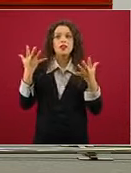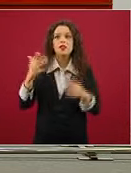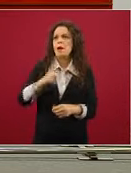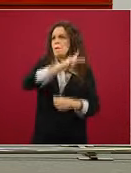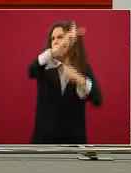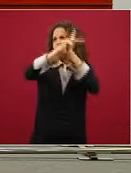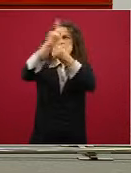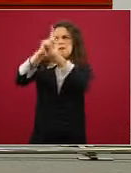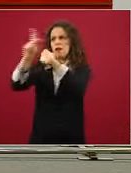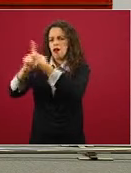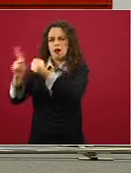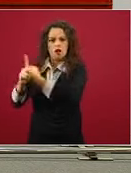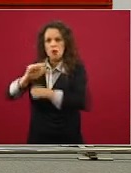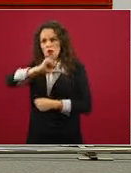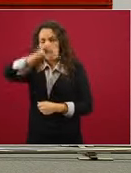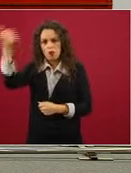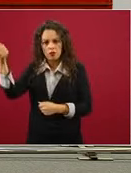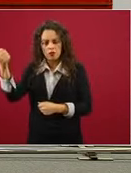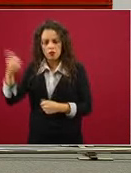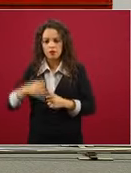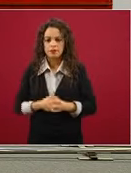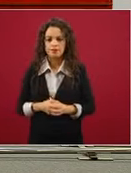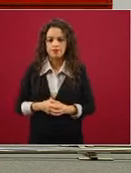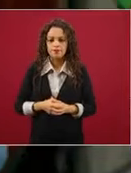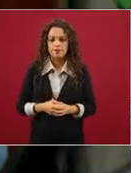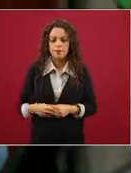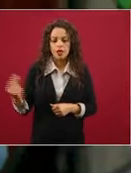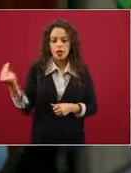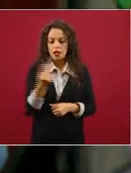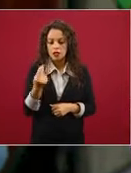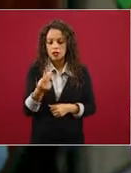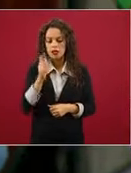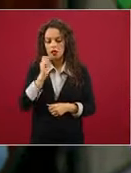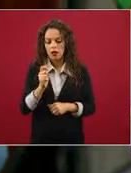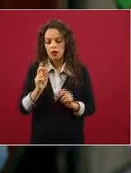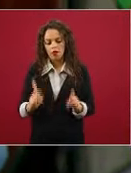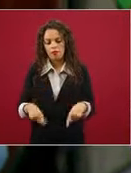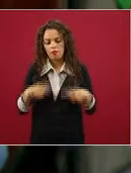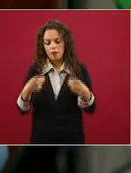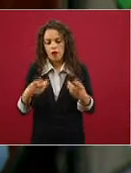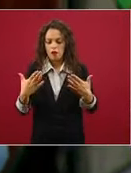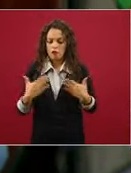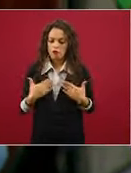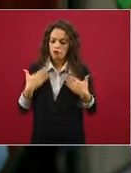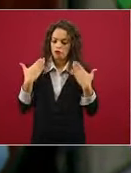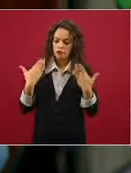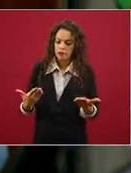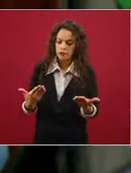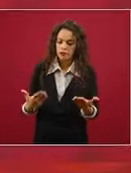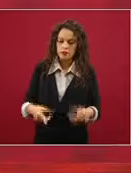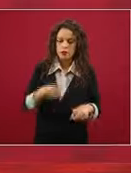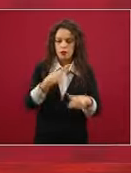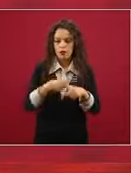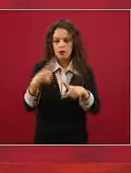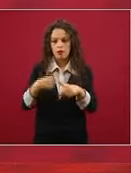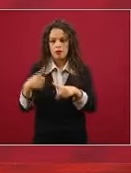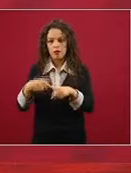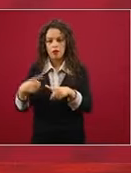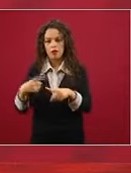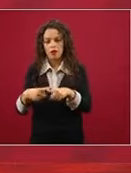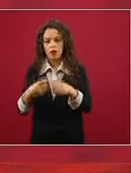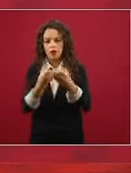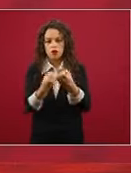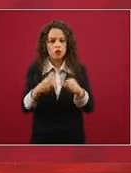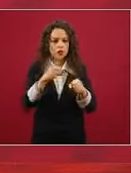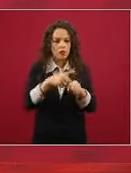se refiere a la idea de depositar la confianza en distintos agentes de la sociedad, en particular